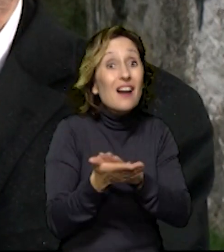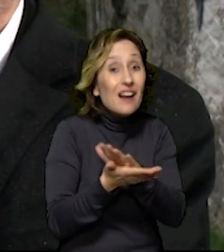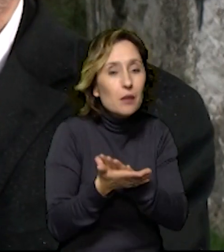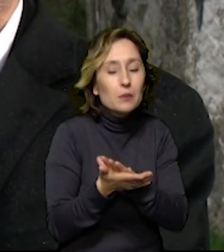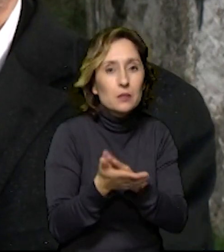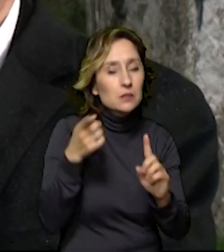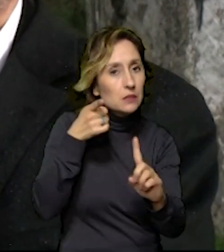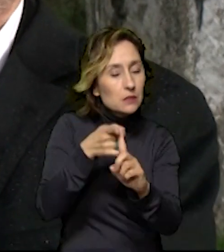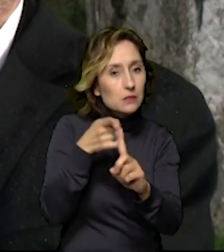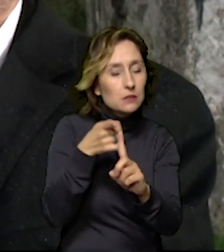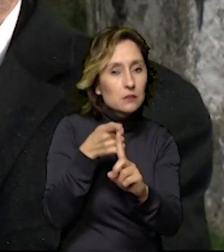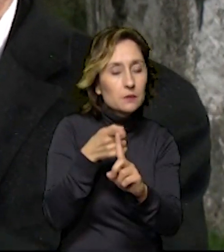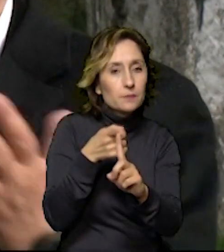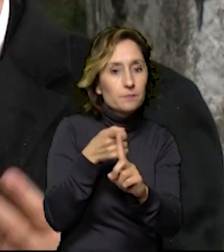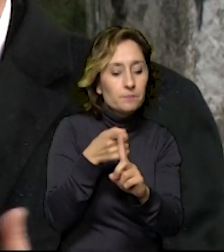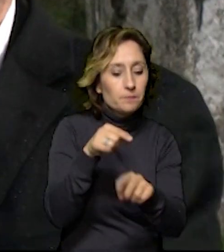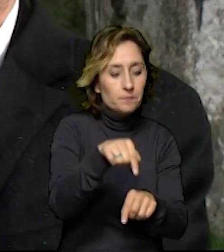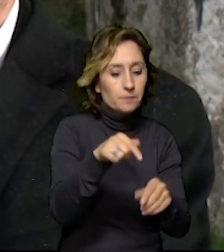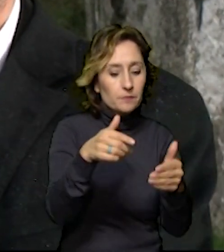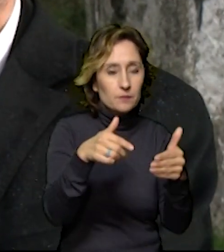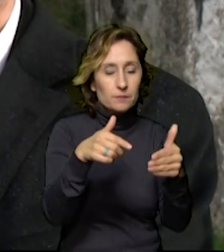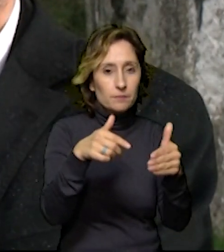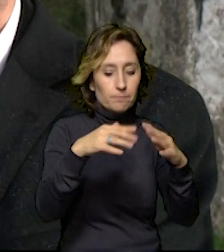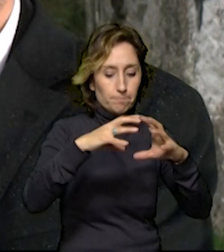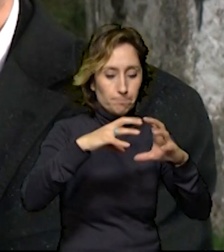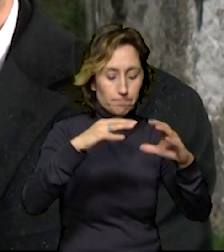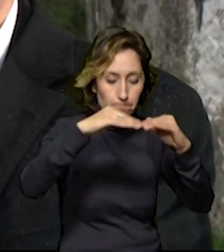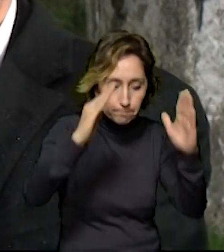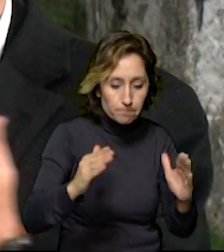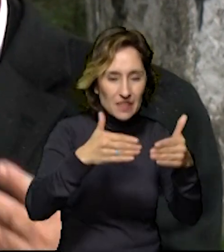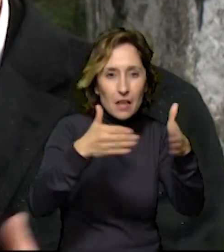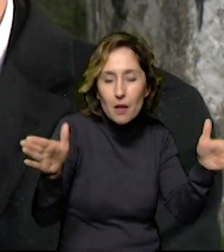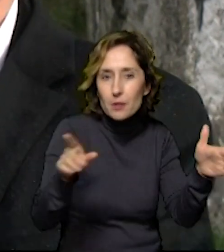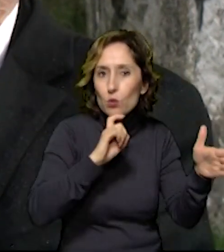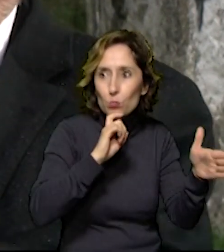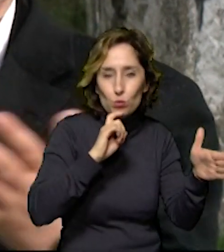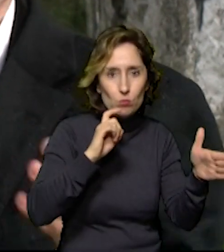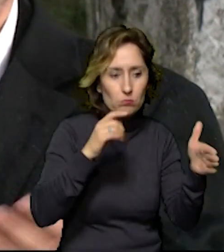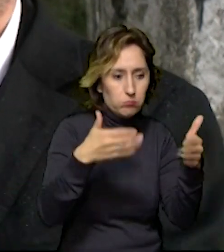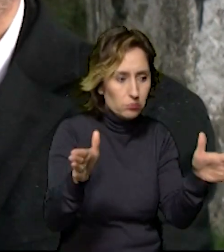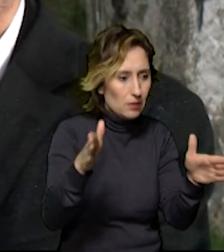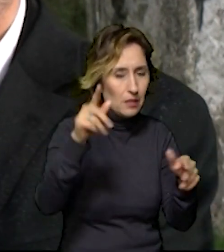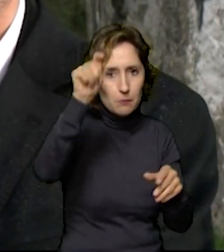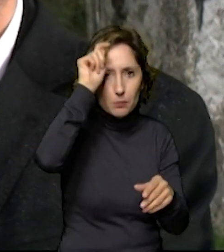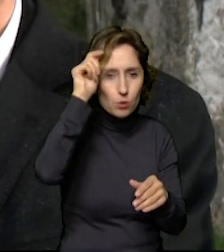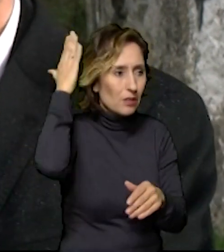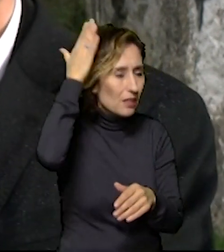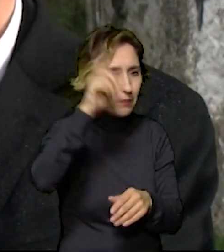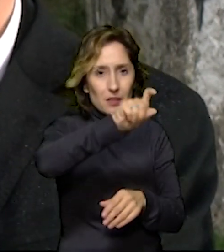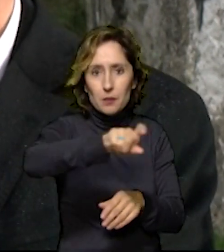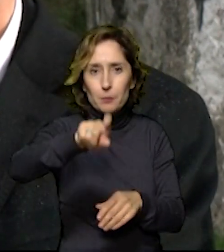con el Ministerio de Defensa cómo se abre a Pamplona, se abre a Navarra, se abre a todos los que nos quieran